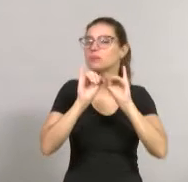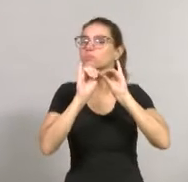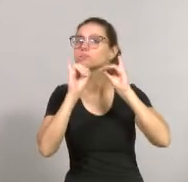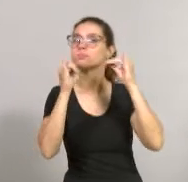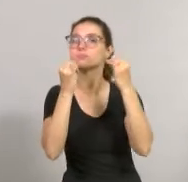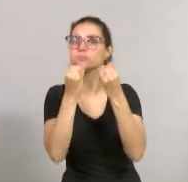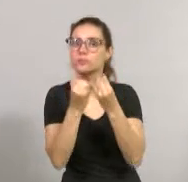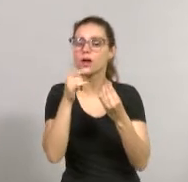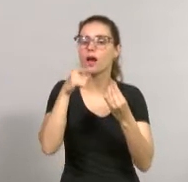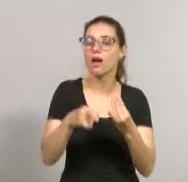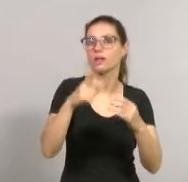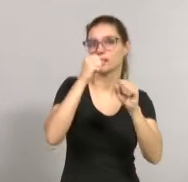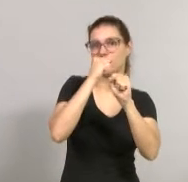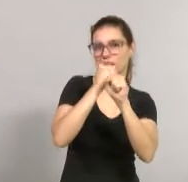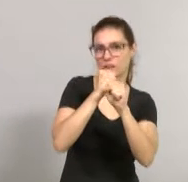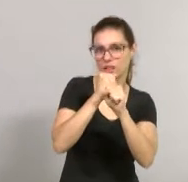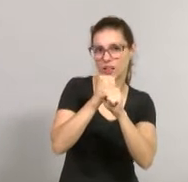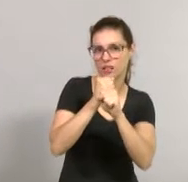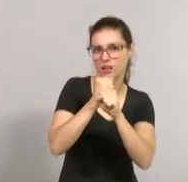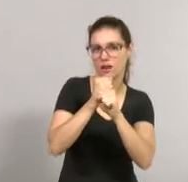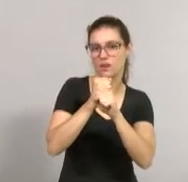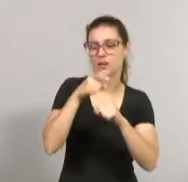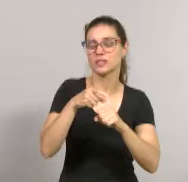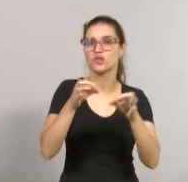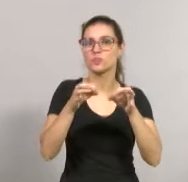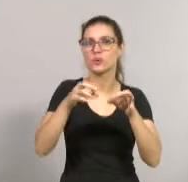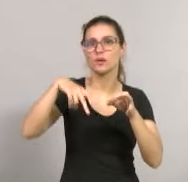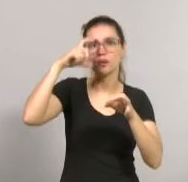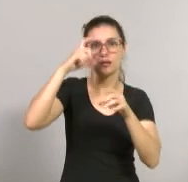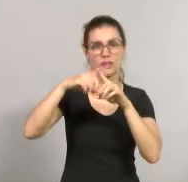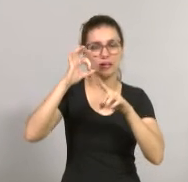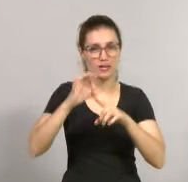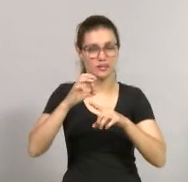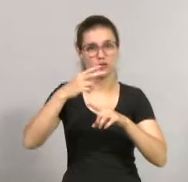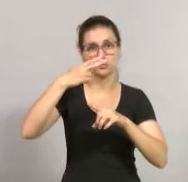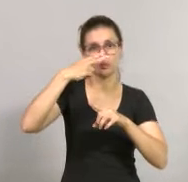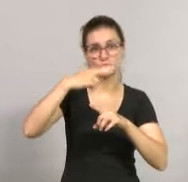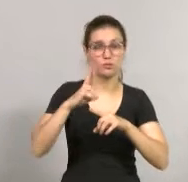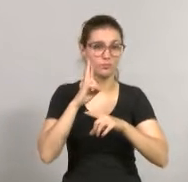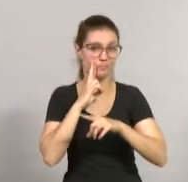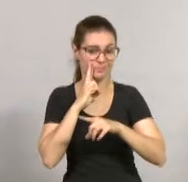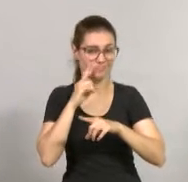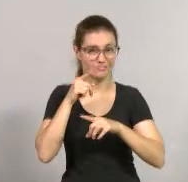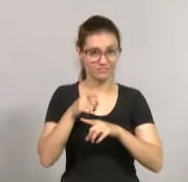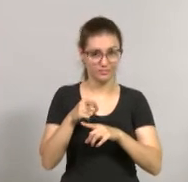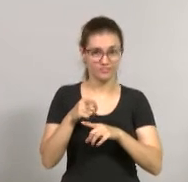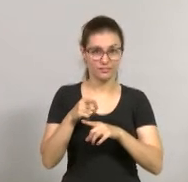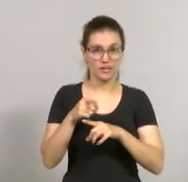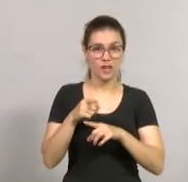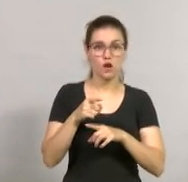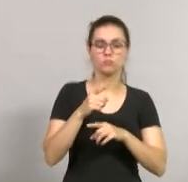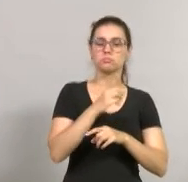acerca de todo el trabajo que se ha llevado a cabo en el programa Nexo 2019 con los directores